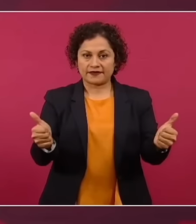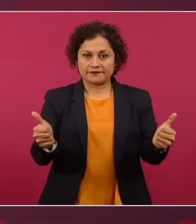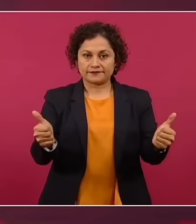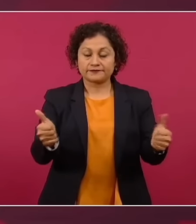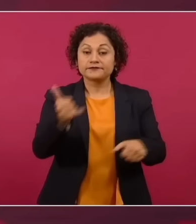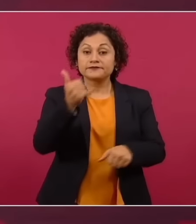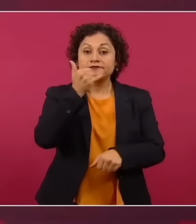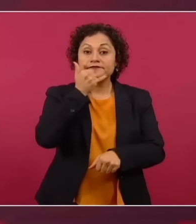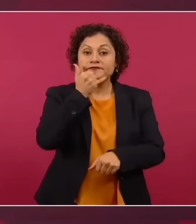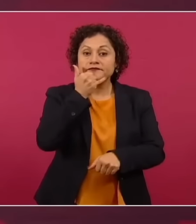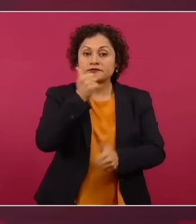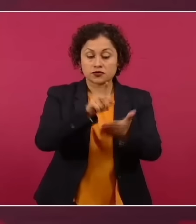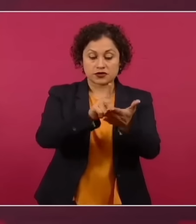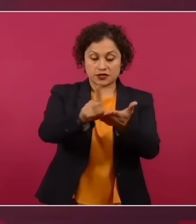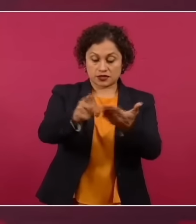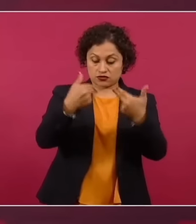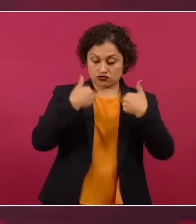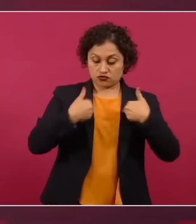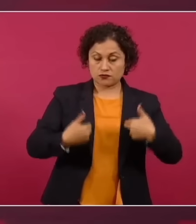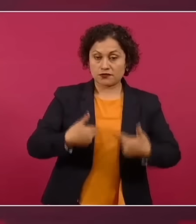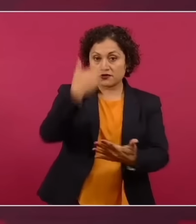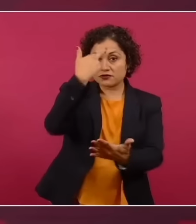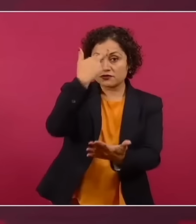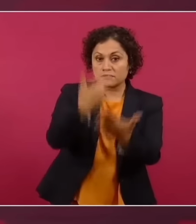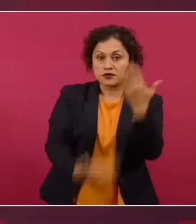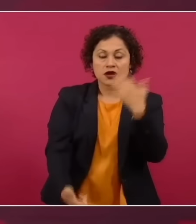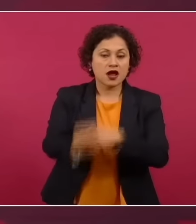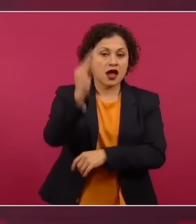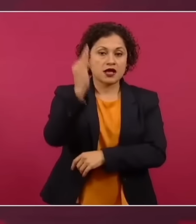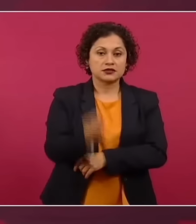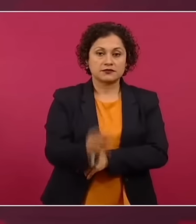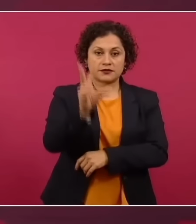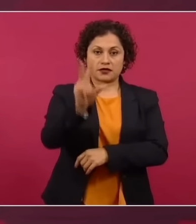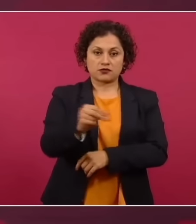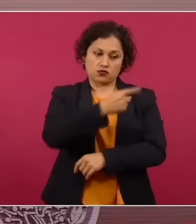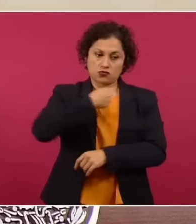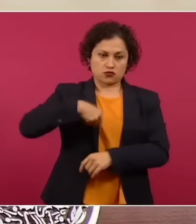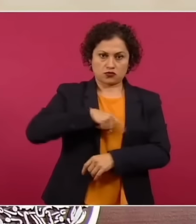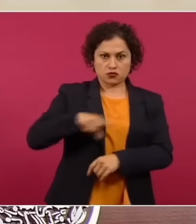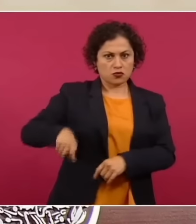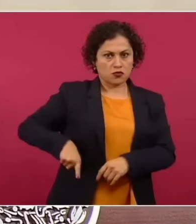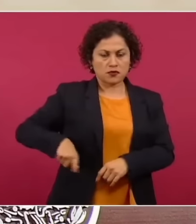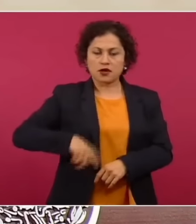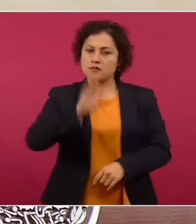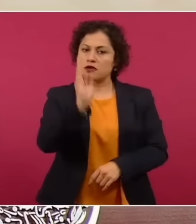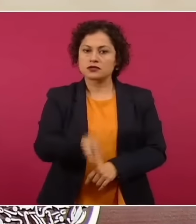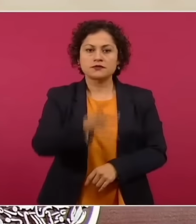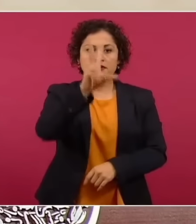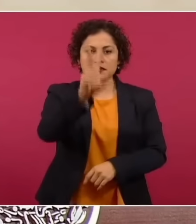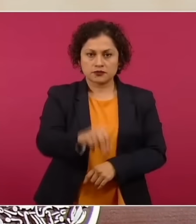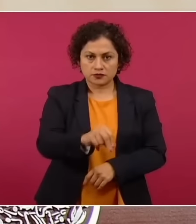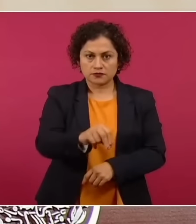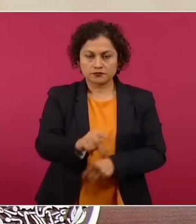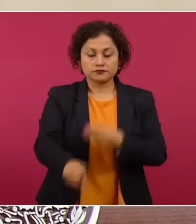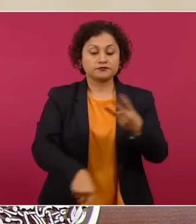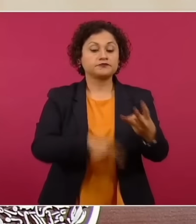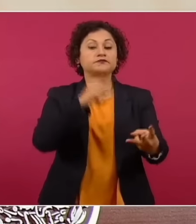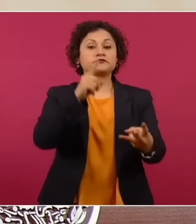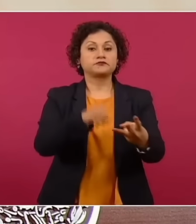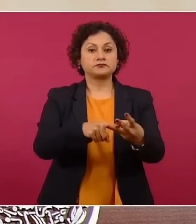derechos humanos en nuestro gobierno. Y que se tiene que hacer la investigación.